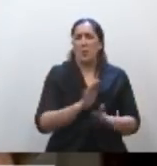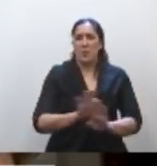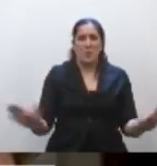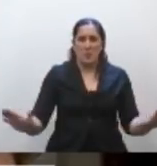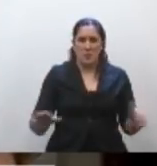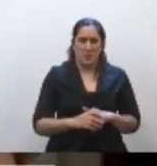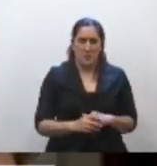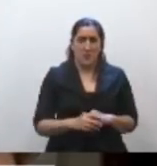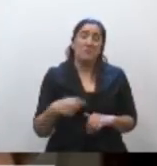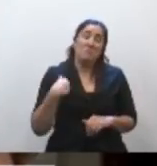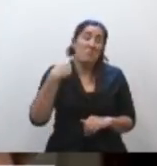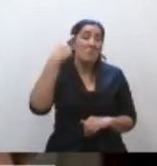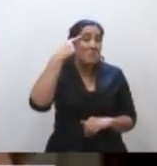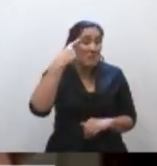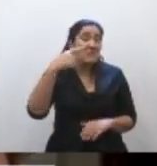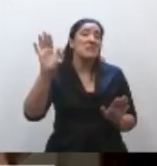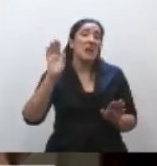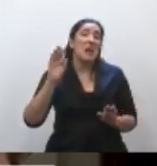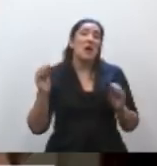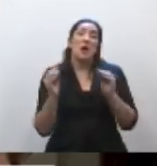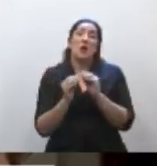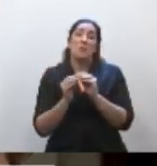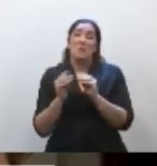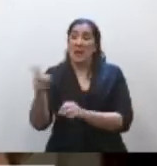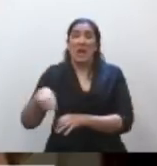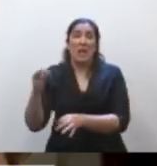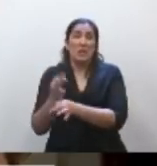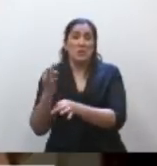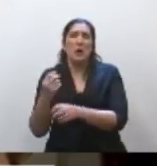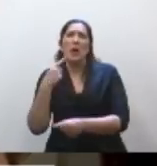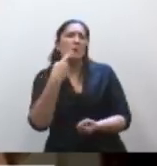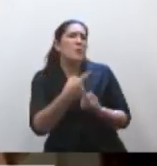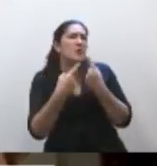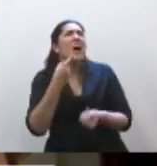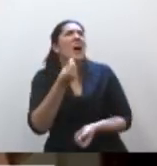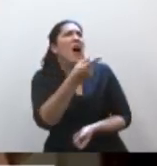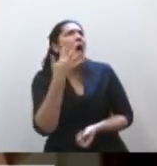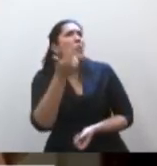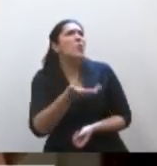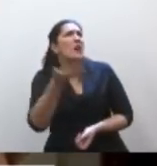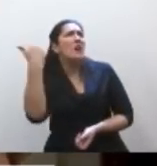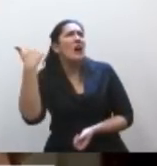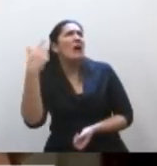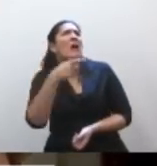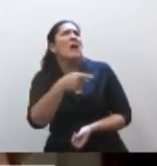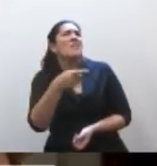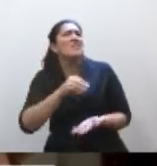y pensaba que sus compañeros en el colegio le iban a preguntar si tu abuela cuando era